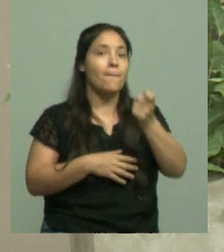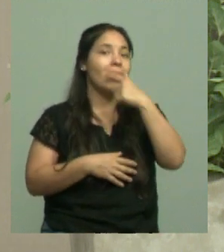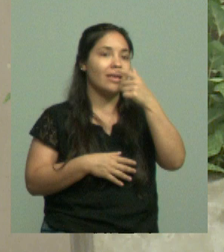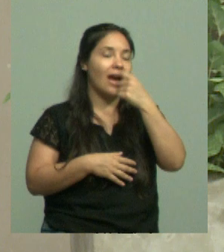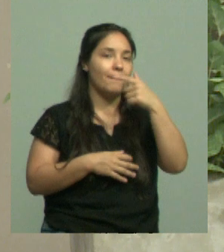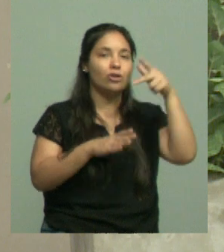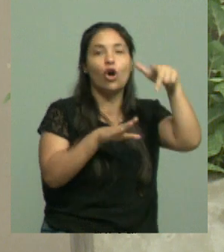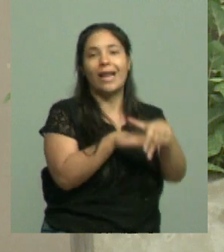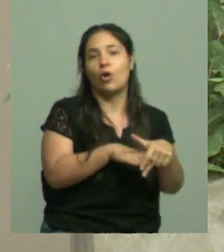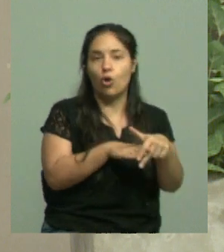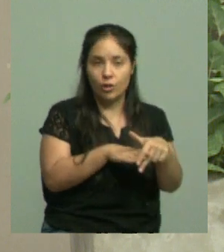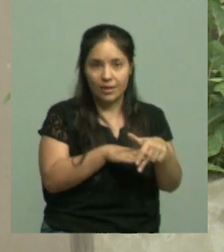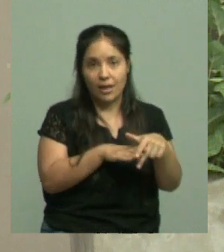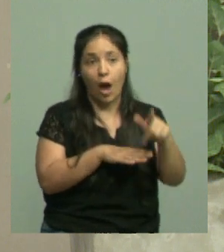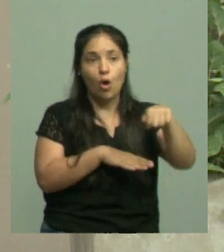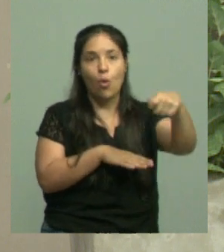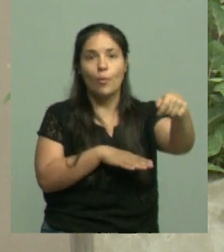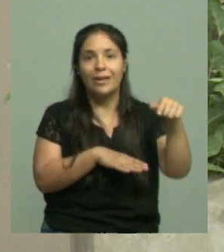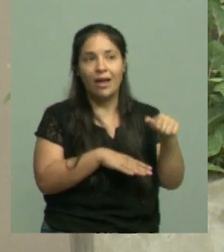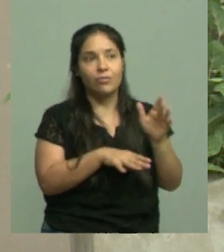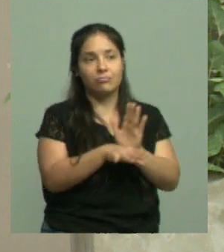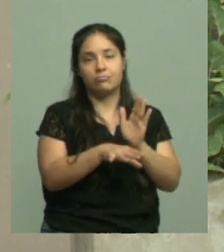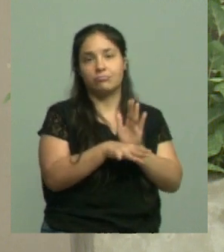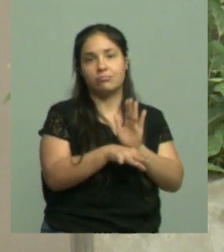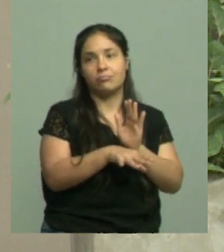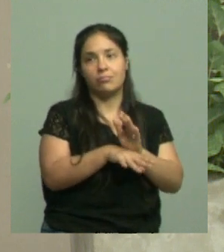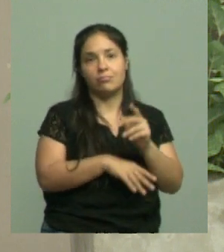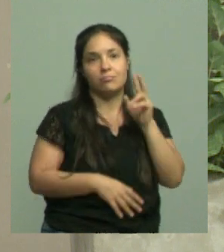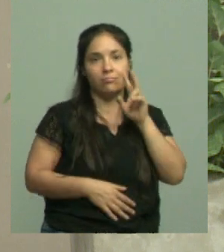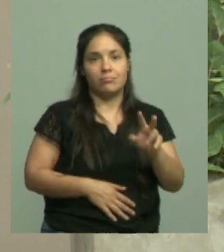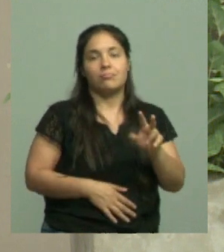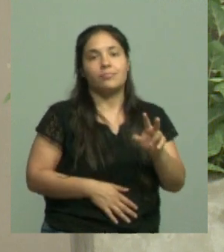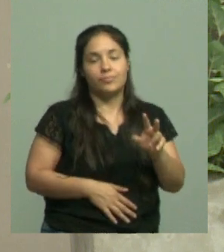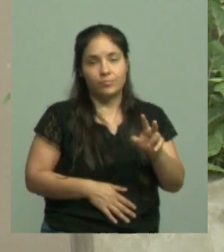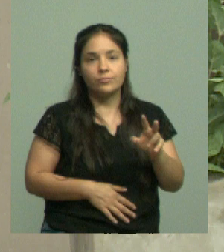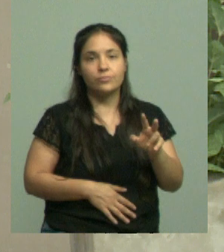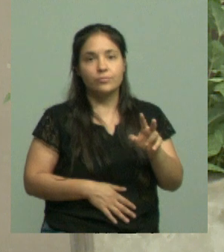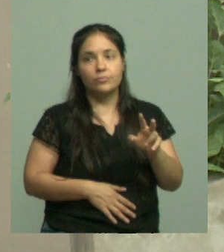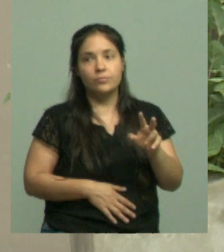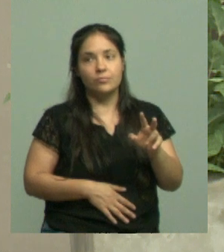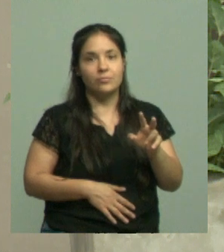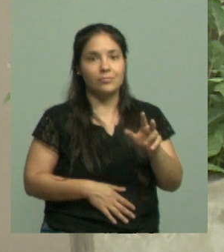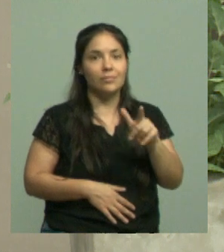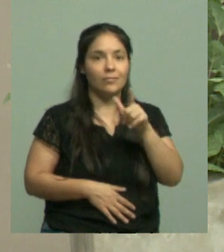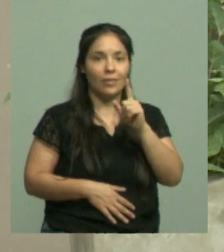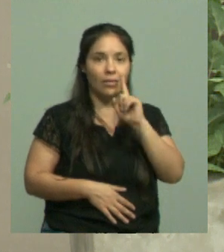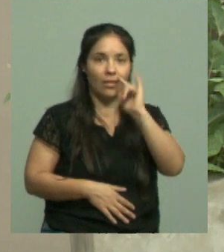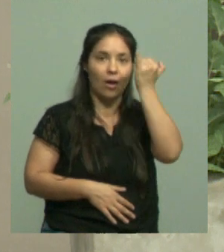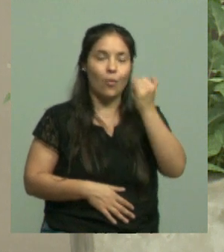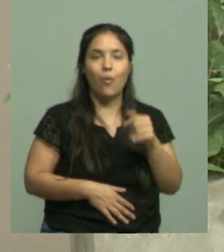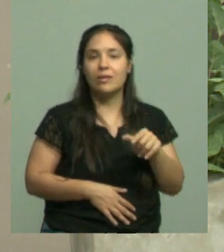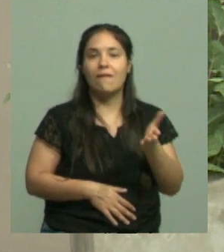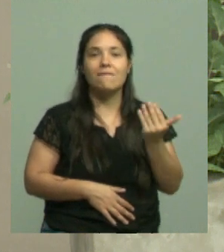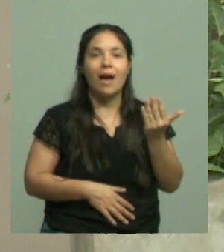los jubilados, y me parece que ya por ese lado, por esa insensibilidad, esa falta